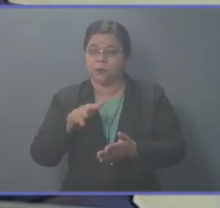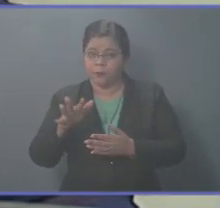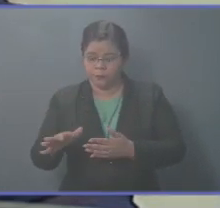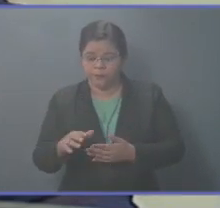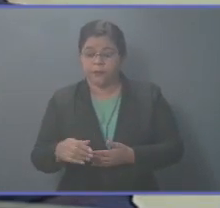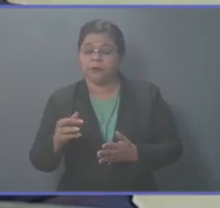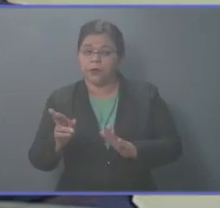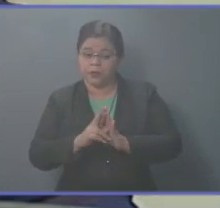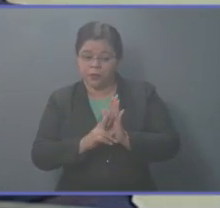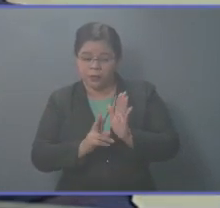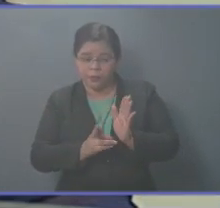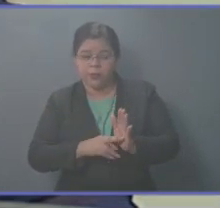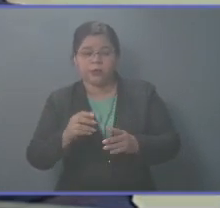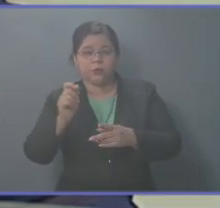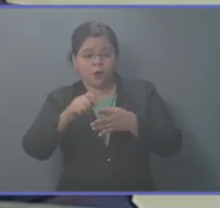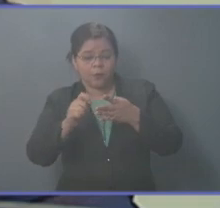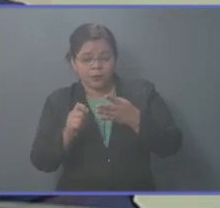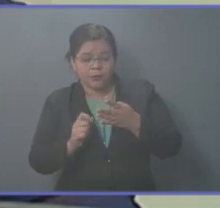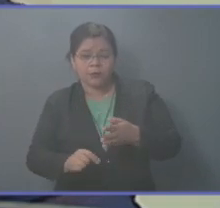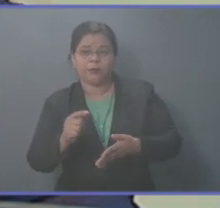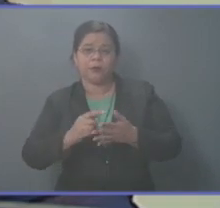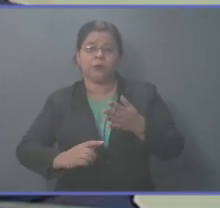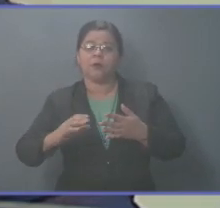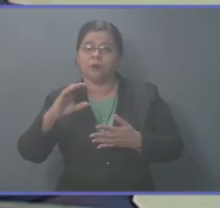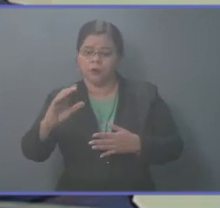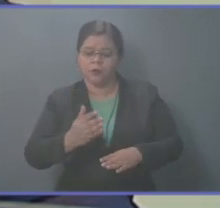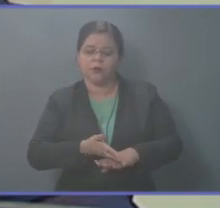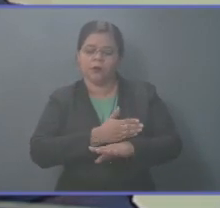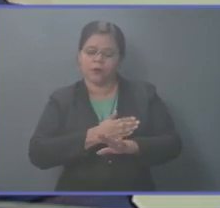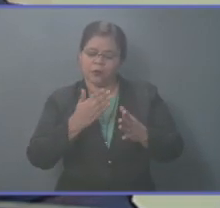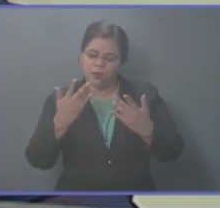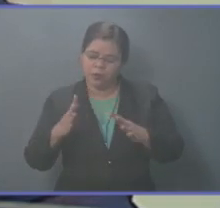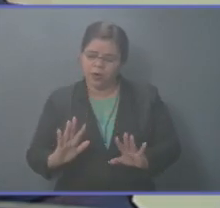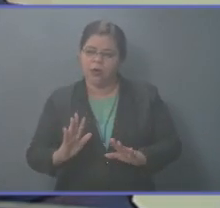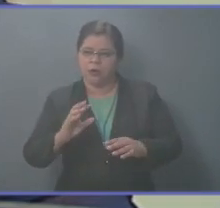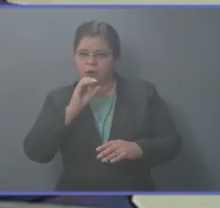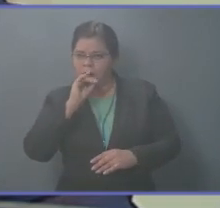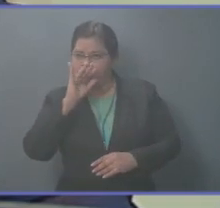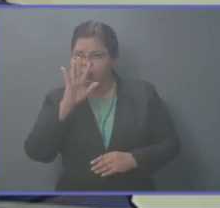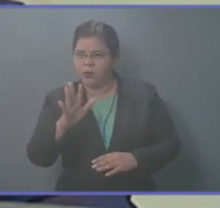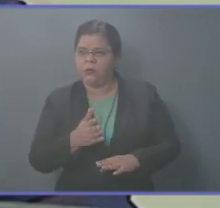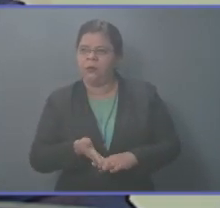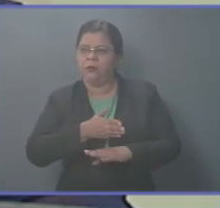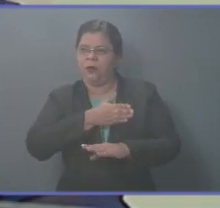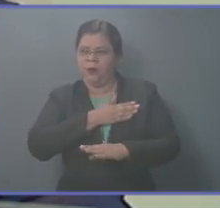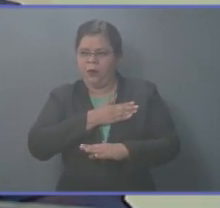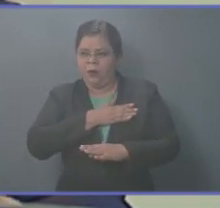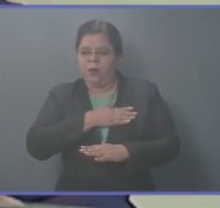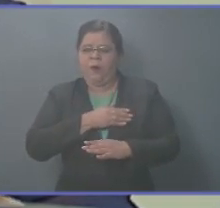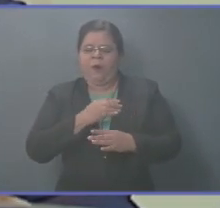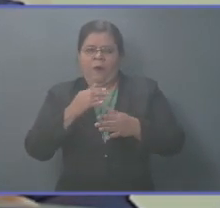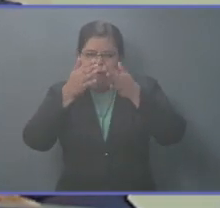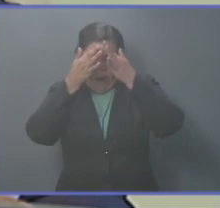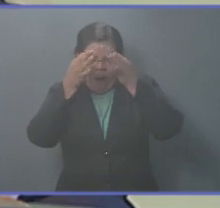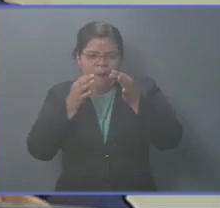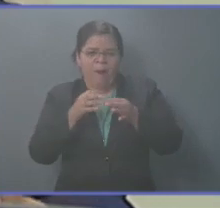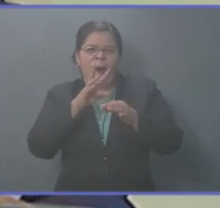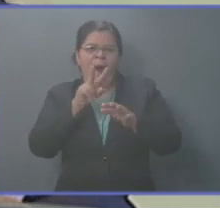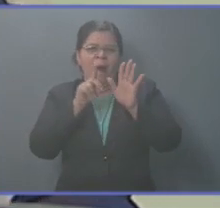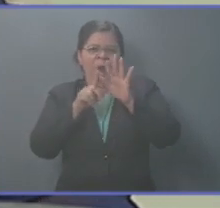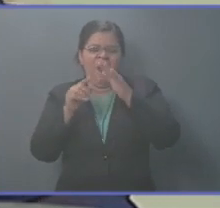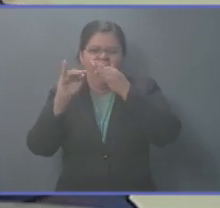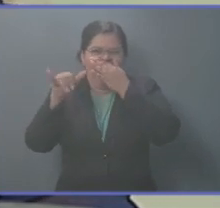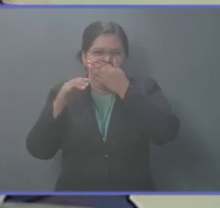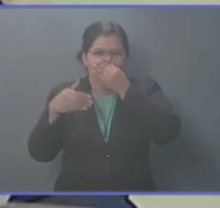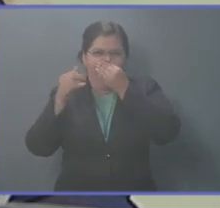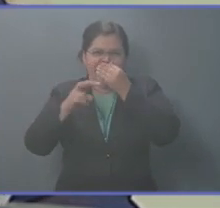por reglas y principios constitucionales que ya han sido objeto de pronunciamientos anteriores, sentencia de 26 de julio de